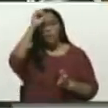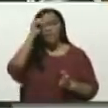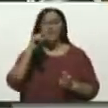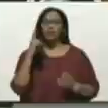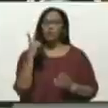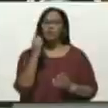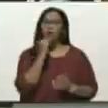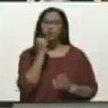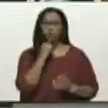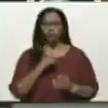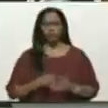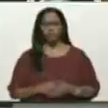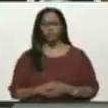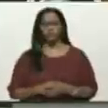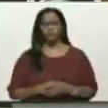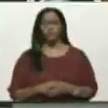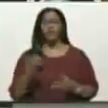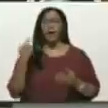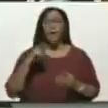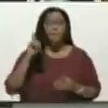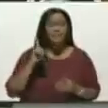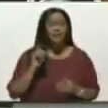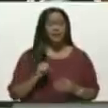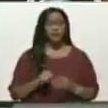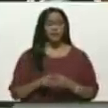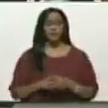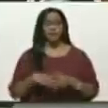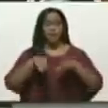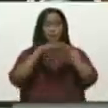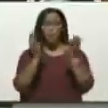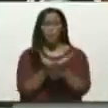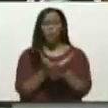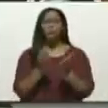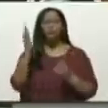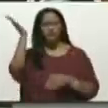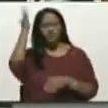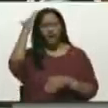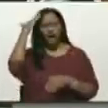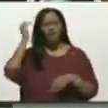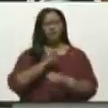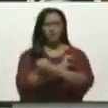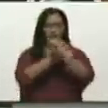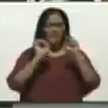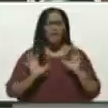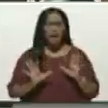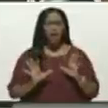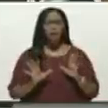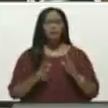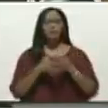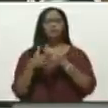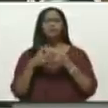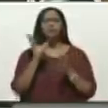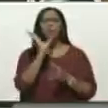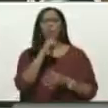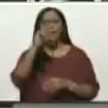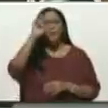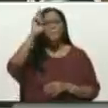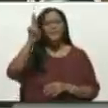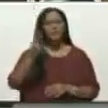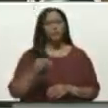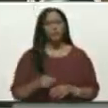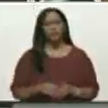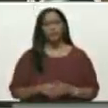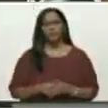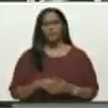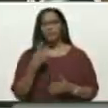exabrupto. A pesar que el mundo entero está claro que el imperialismo no respeta ningún